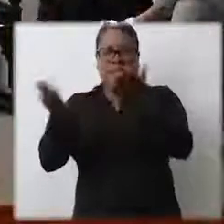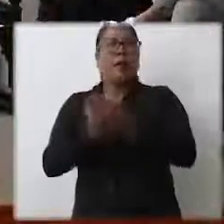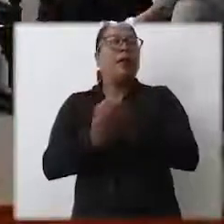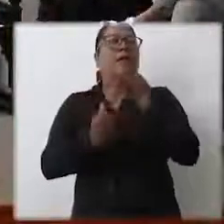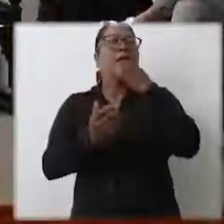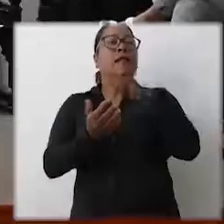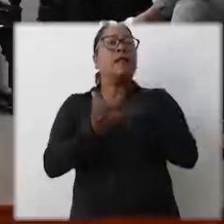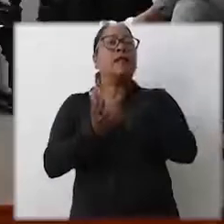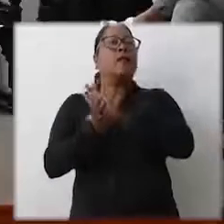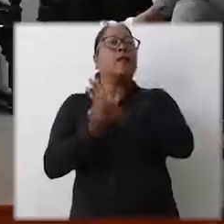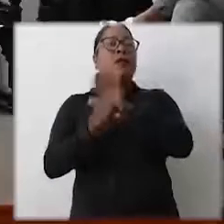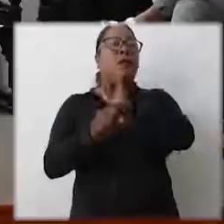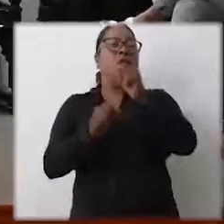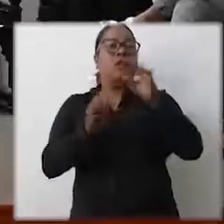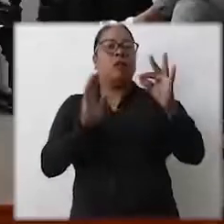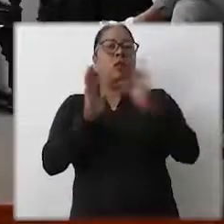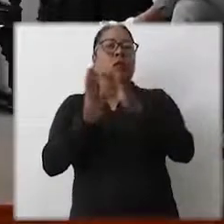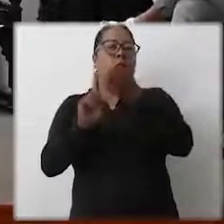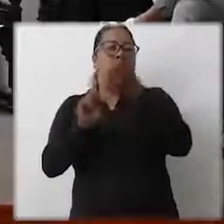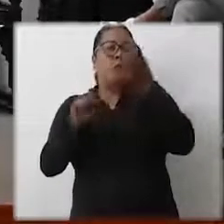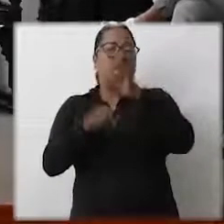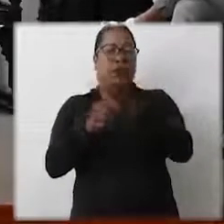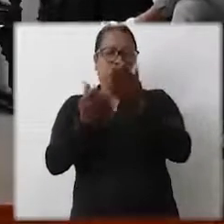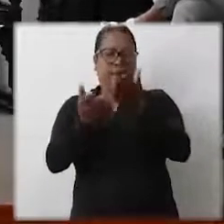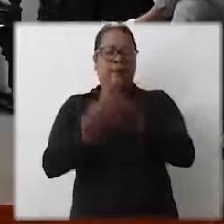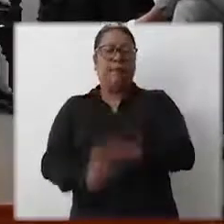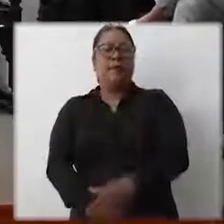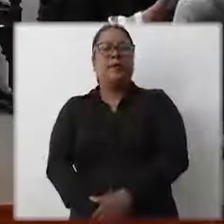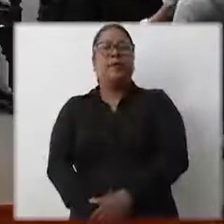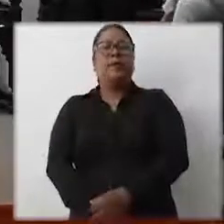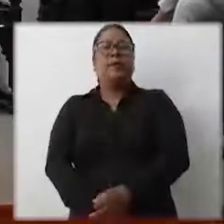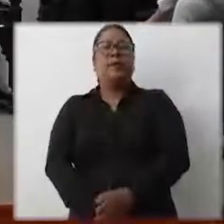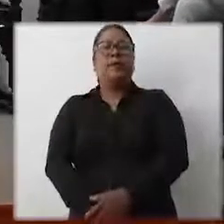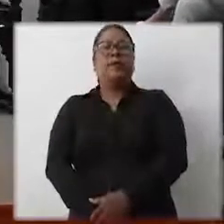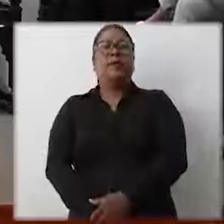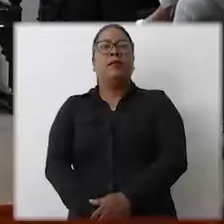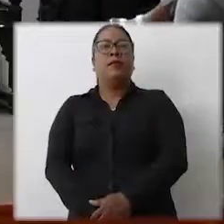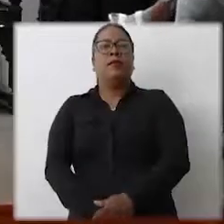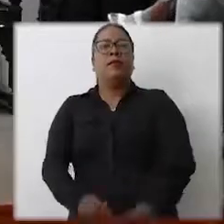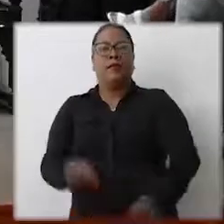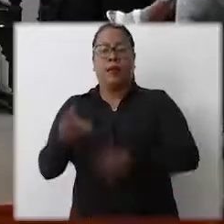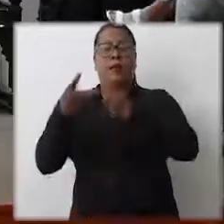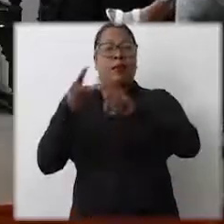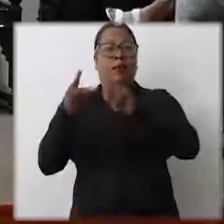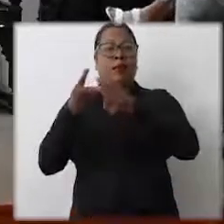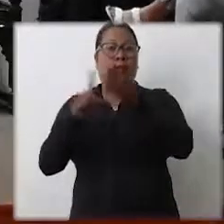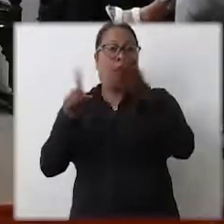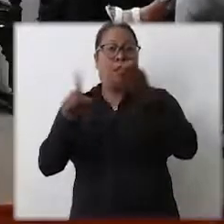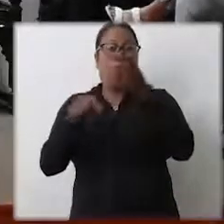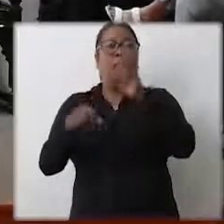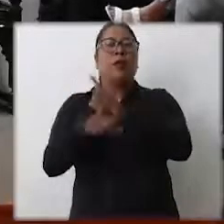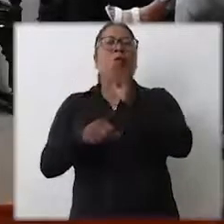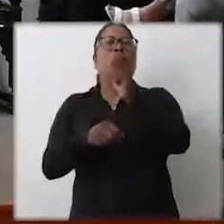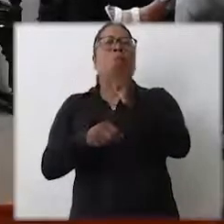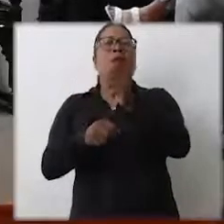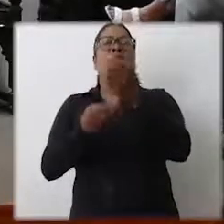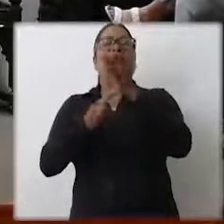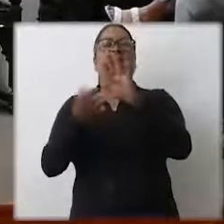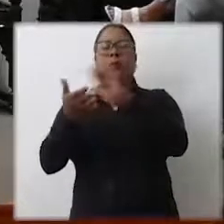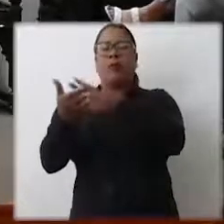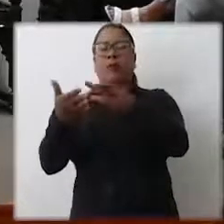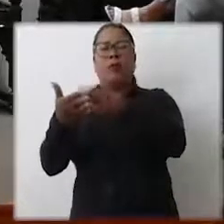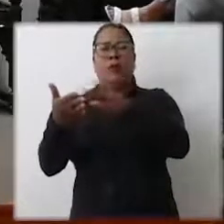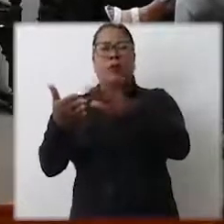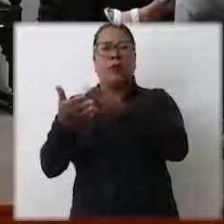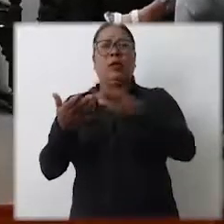febrero del año 2022. Comunico al honorable Cabildo que, a petición de parte, se retiró del orden del día de la